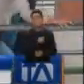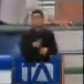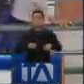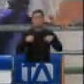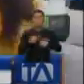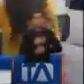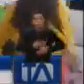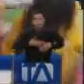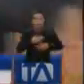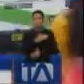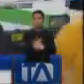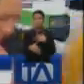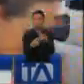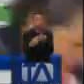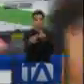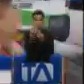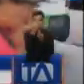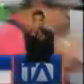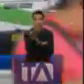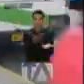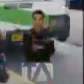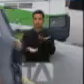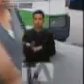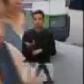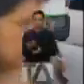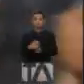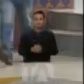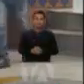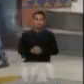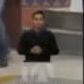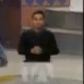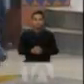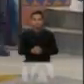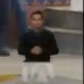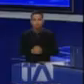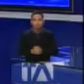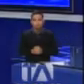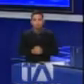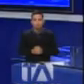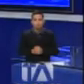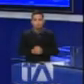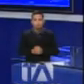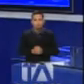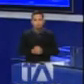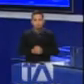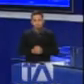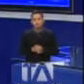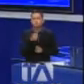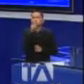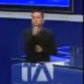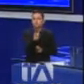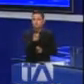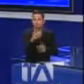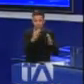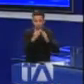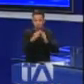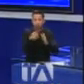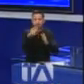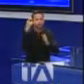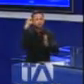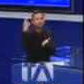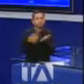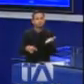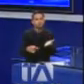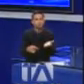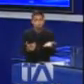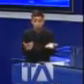y respetar a todos. Helen Quiñones, 24 horas. Y usted que está en casa, ¿qué piensa de toda